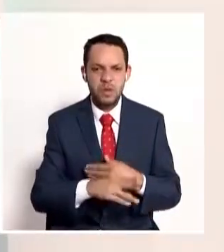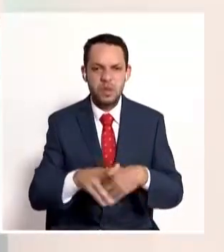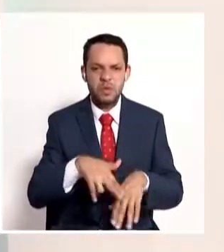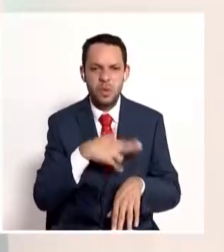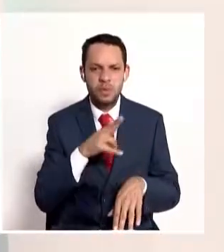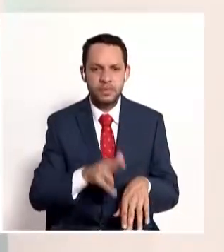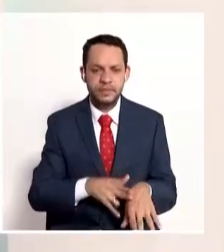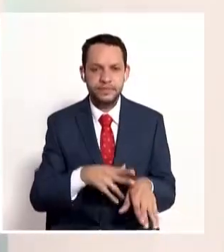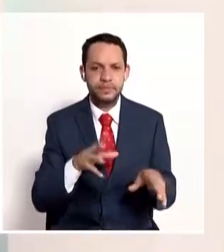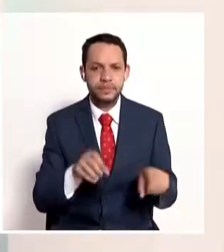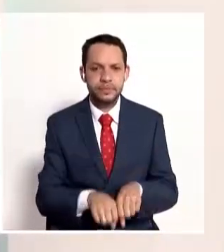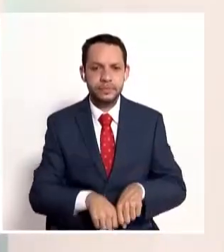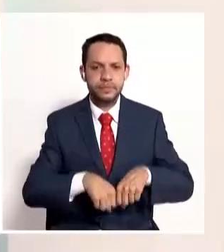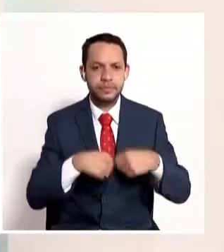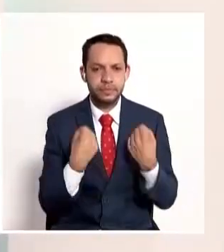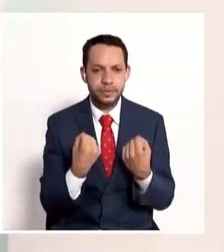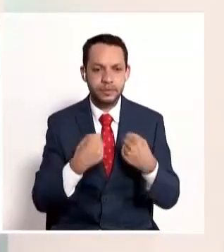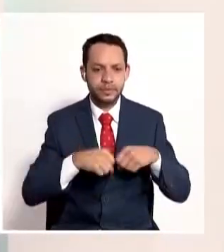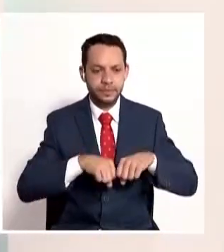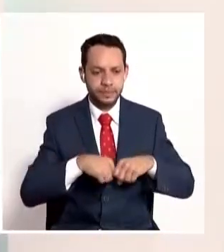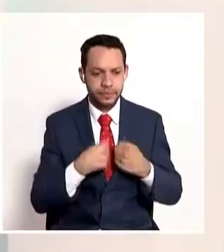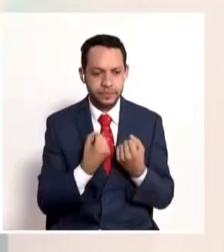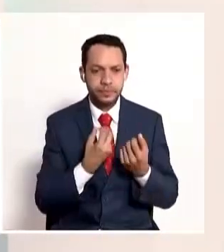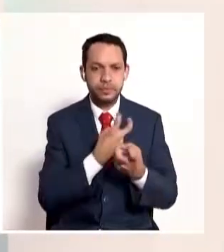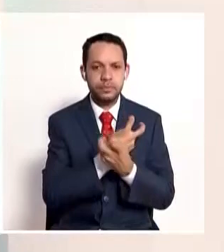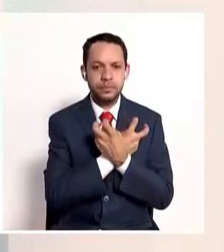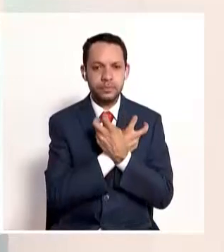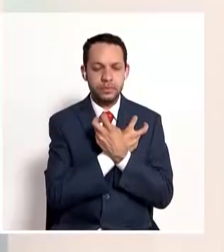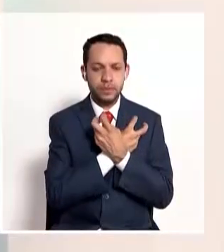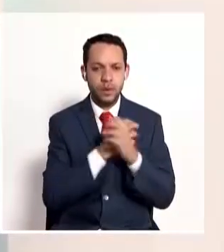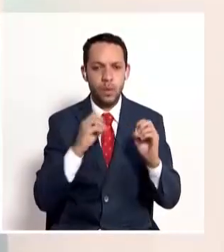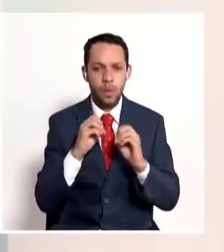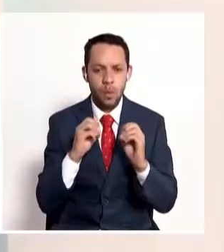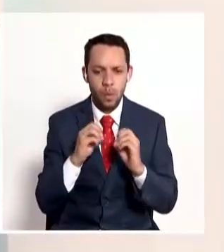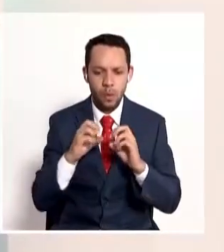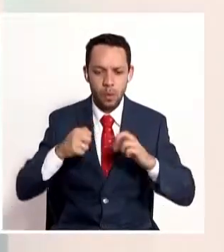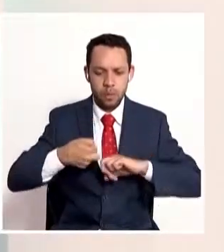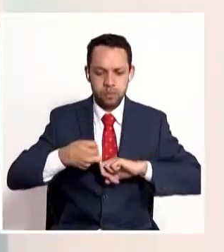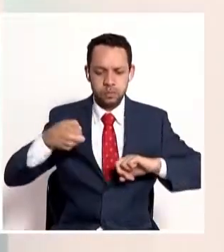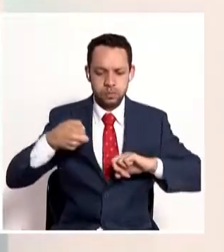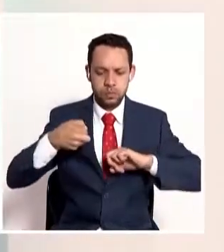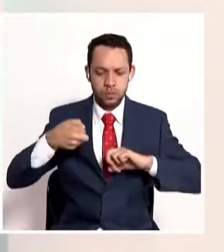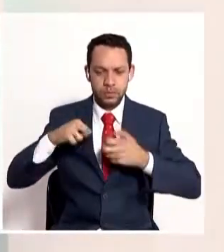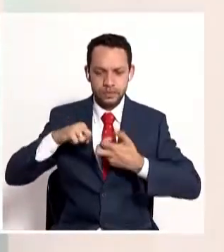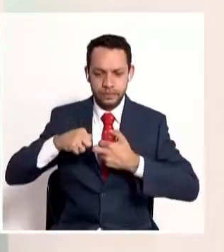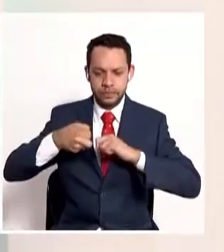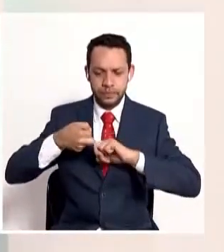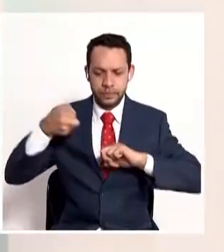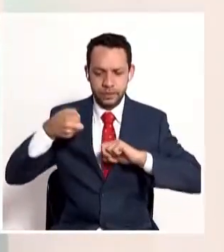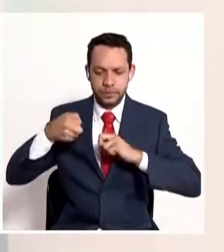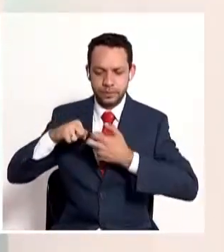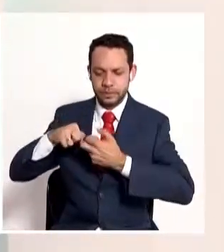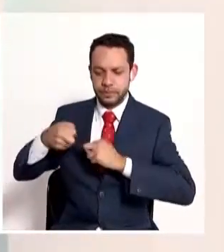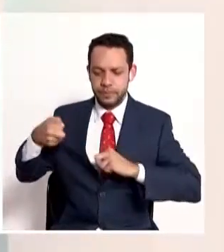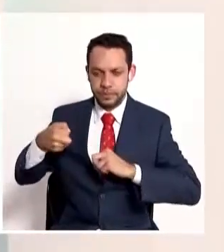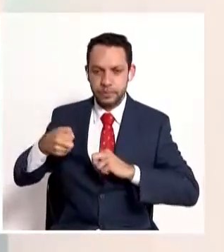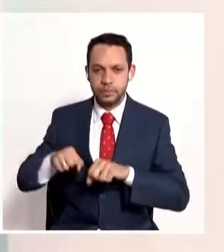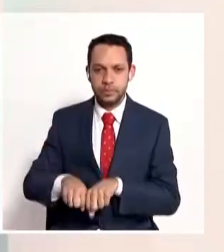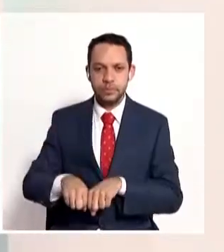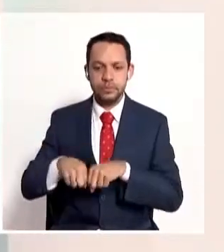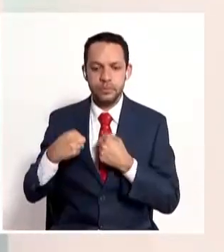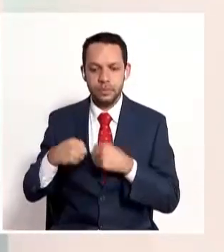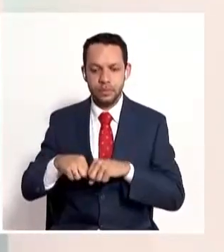con una mal posición de mi ligamento con un músculo tal vez que tal vez que está debilitado y con unas posiciones